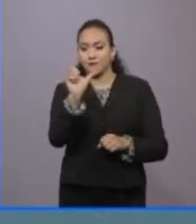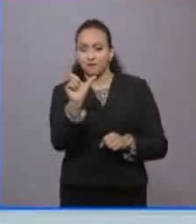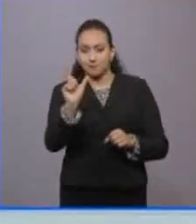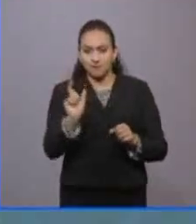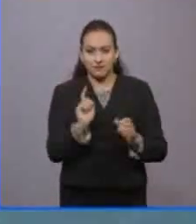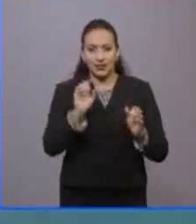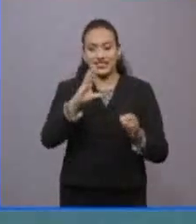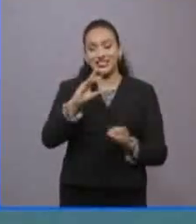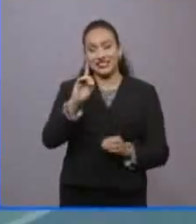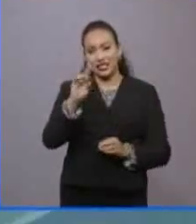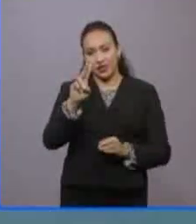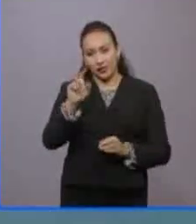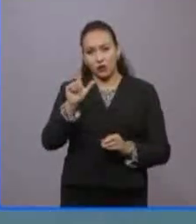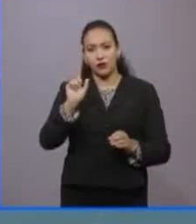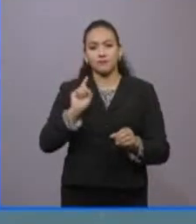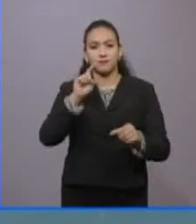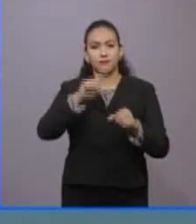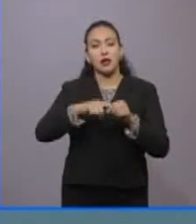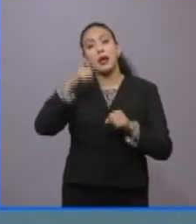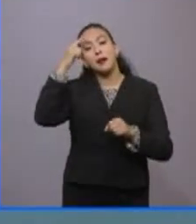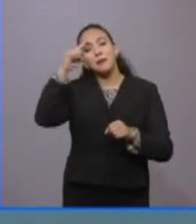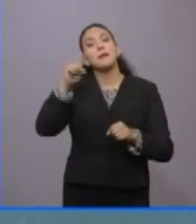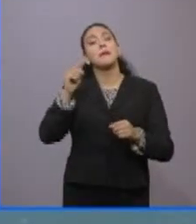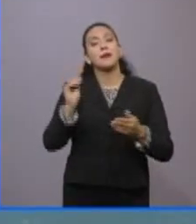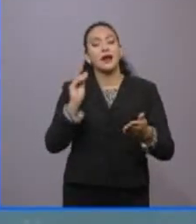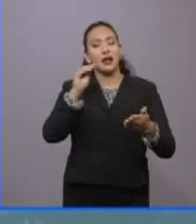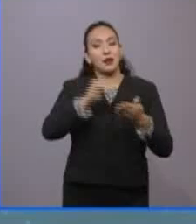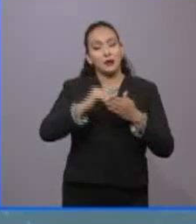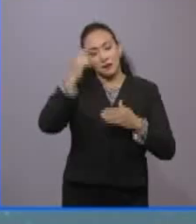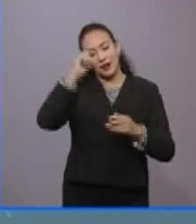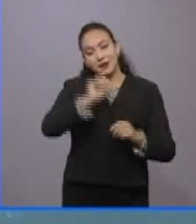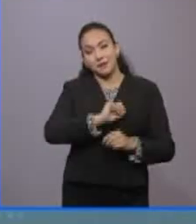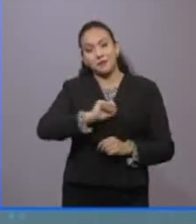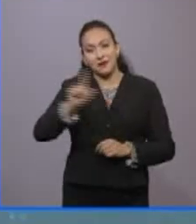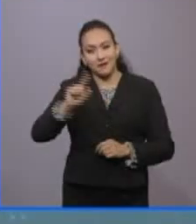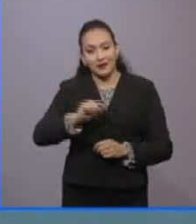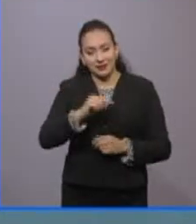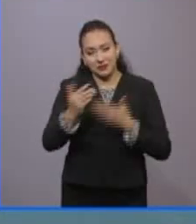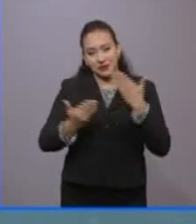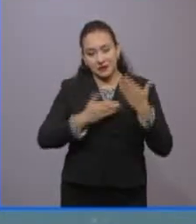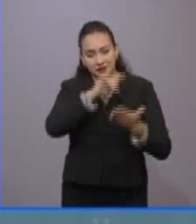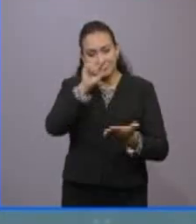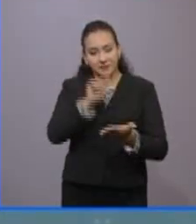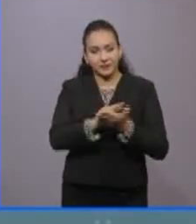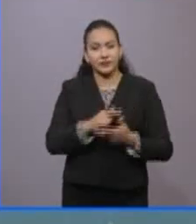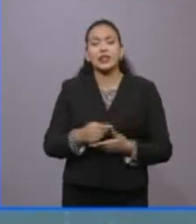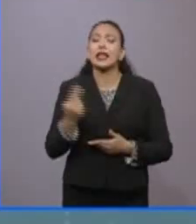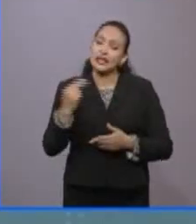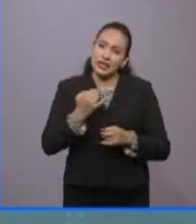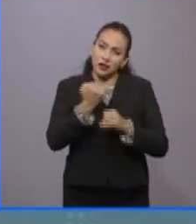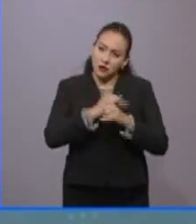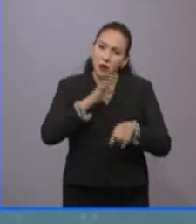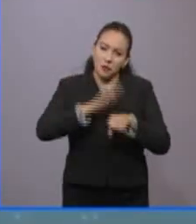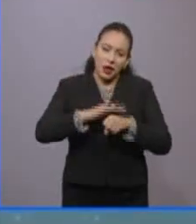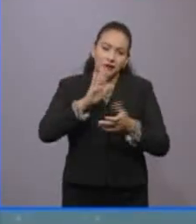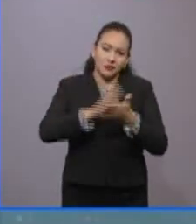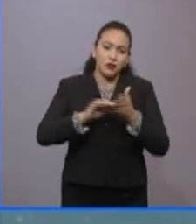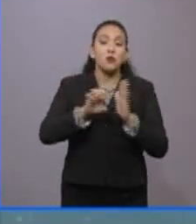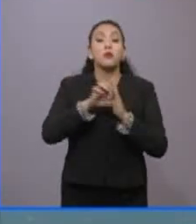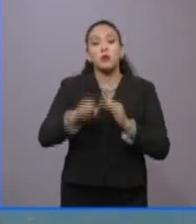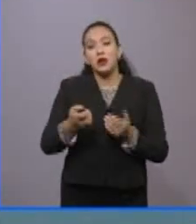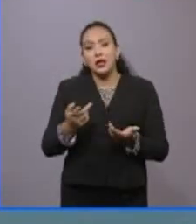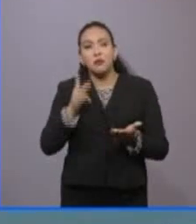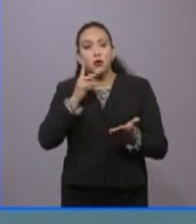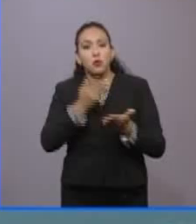profesional ante el Registro Único de Profesionales del Derecho. Además, se requieren diversos datos y documentos como comprobante